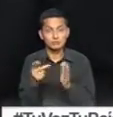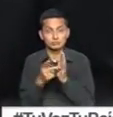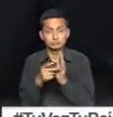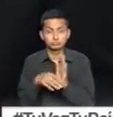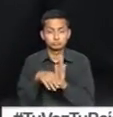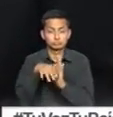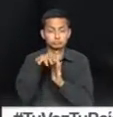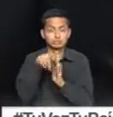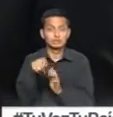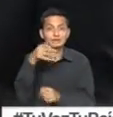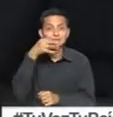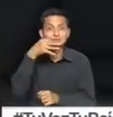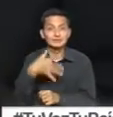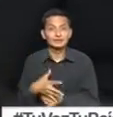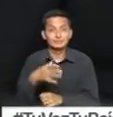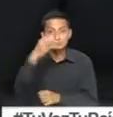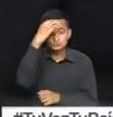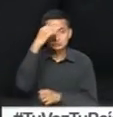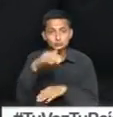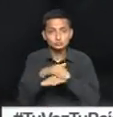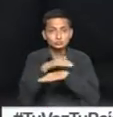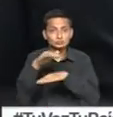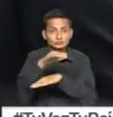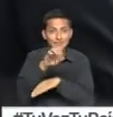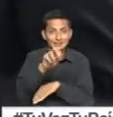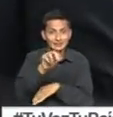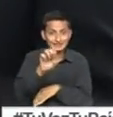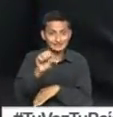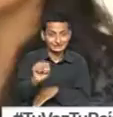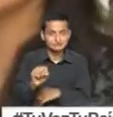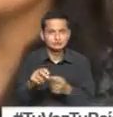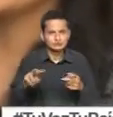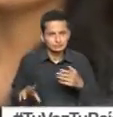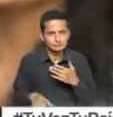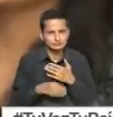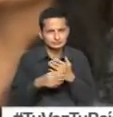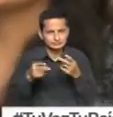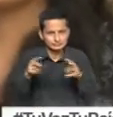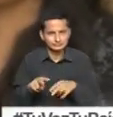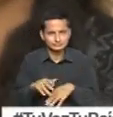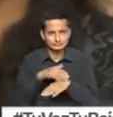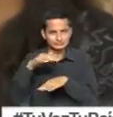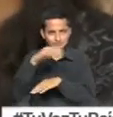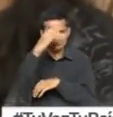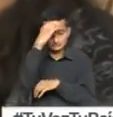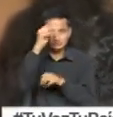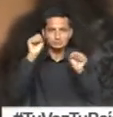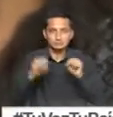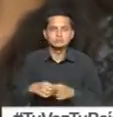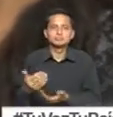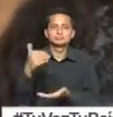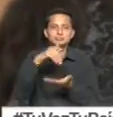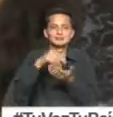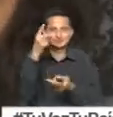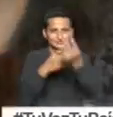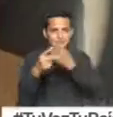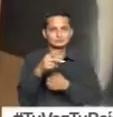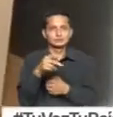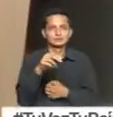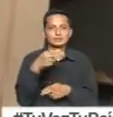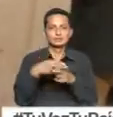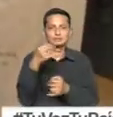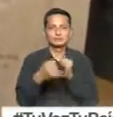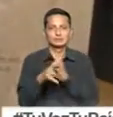puntuadas del Examen Nacional para la Educación Superior, ENES, y parte del GAR, recibió la visita del titular de CENESID, René